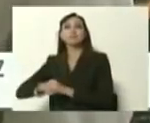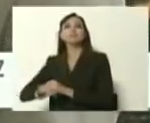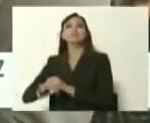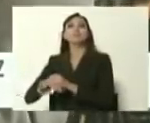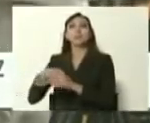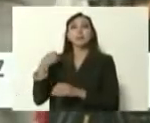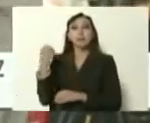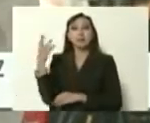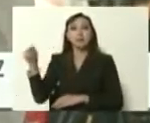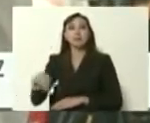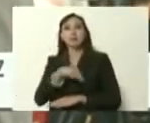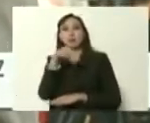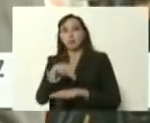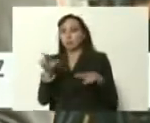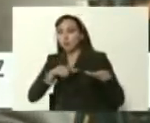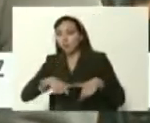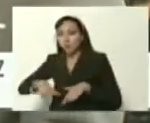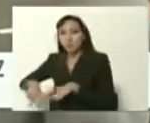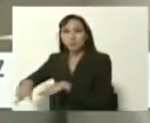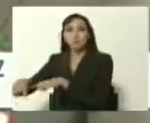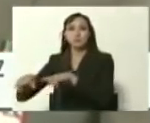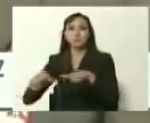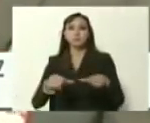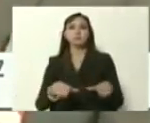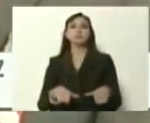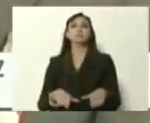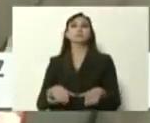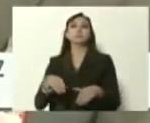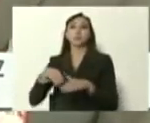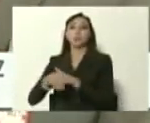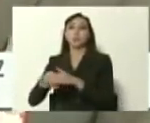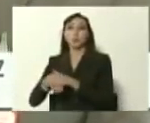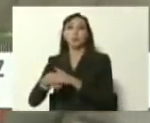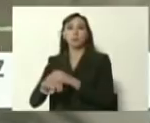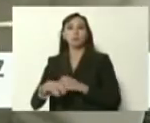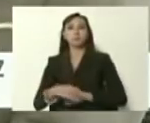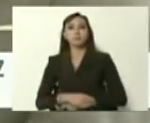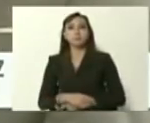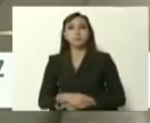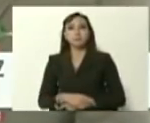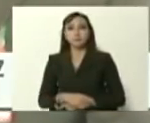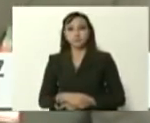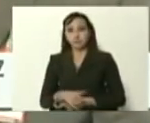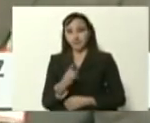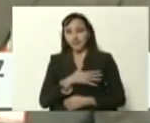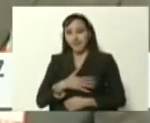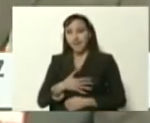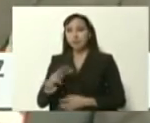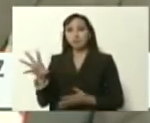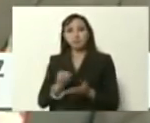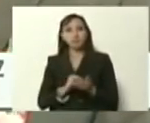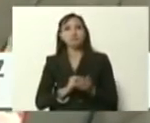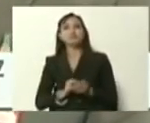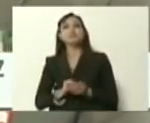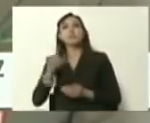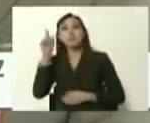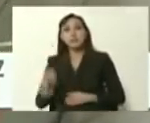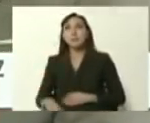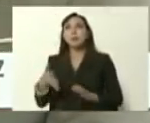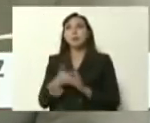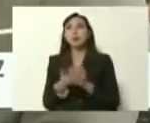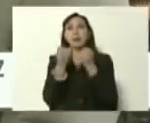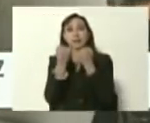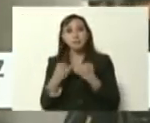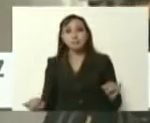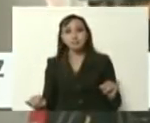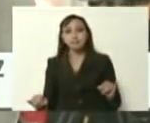Legislativo, en el Salón Elíptico, en un arca solemne que le resguarda. Y quiero citar del Acta de Independencia para cerrar: